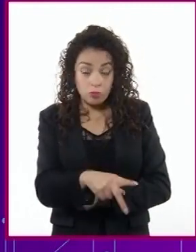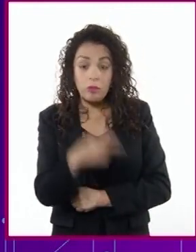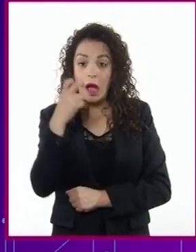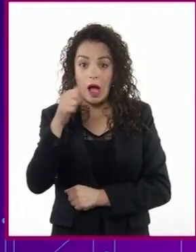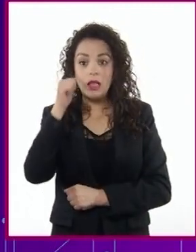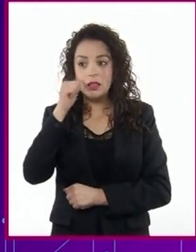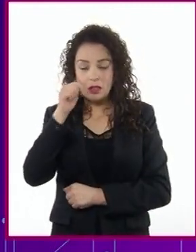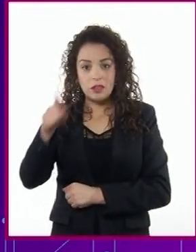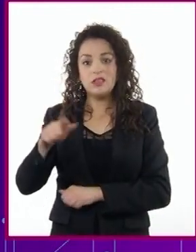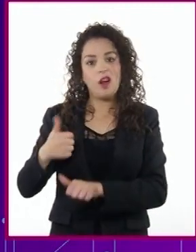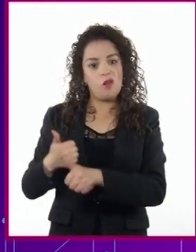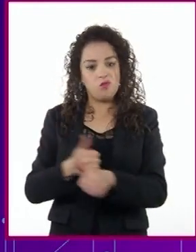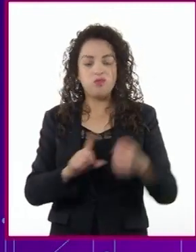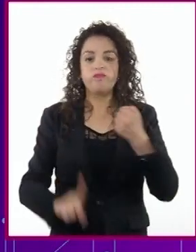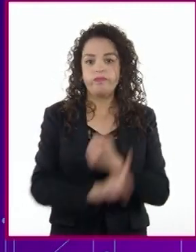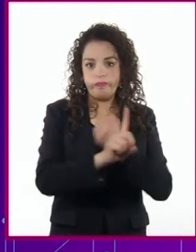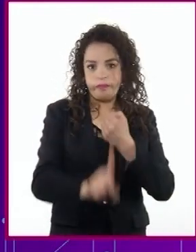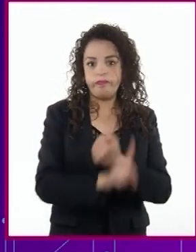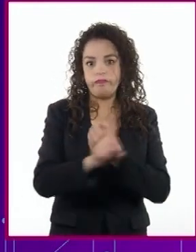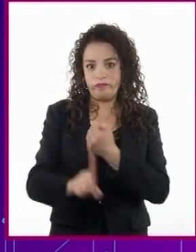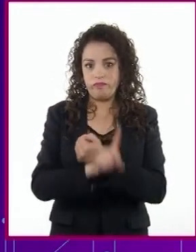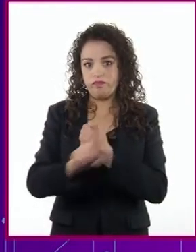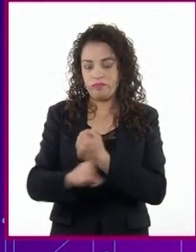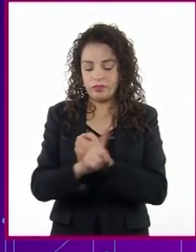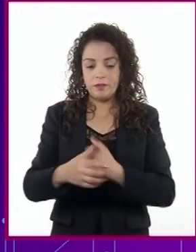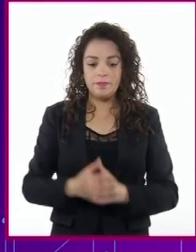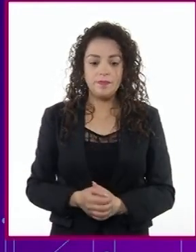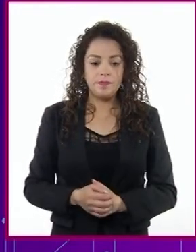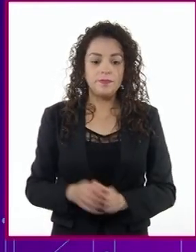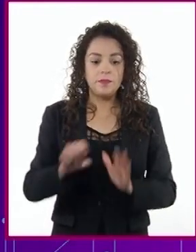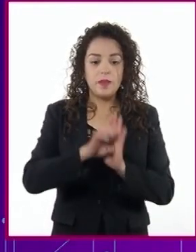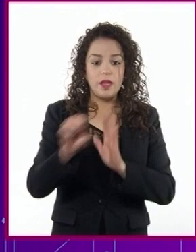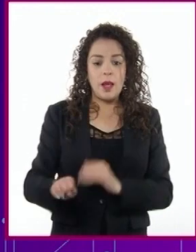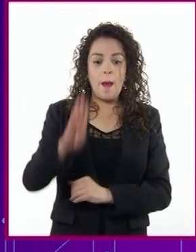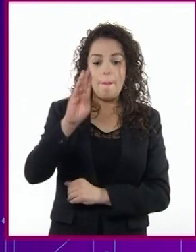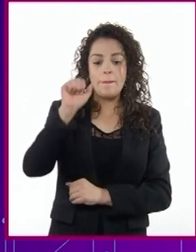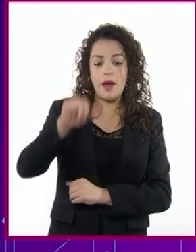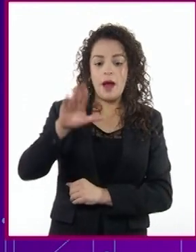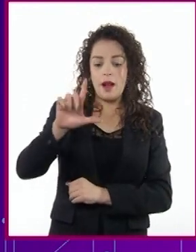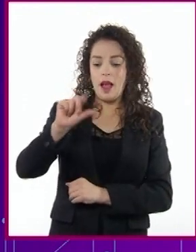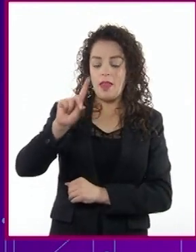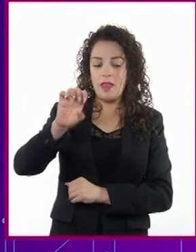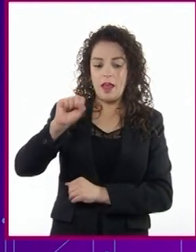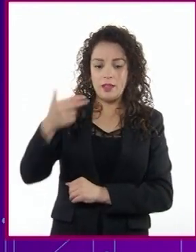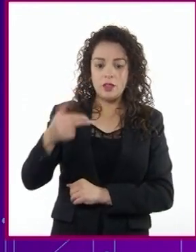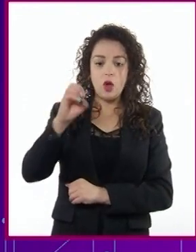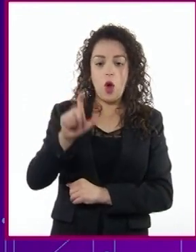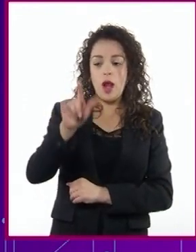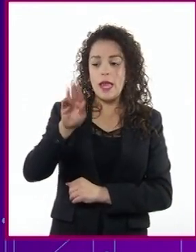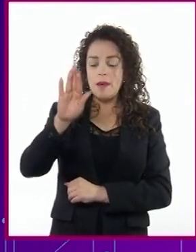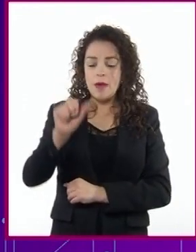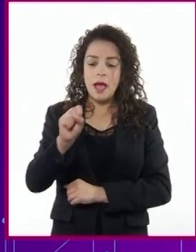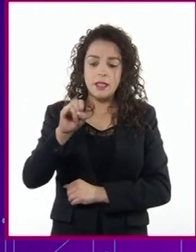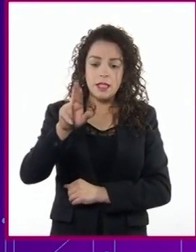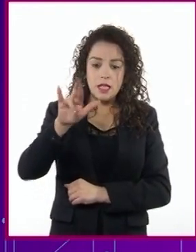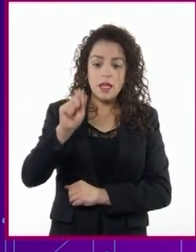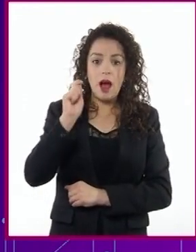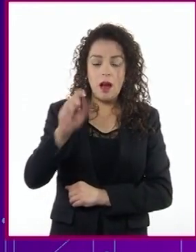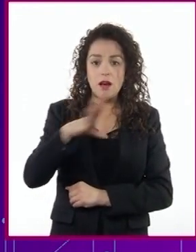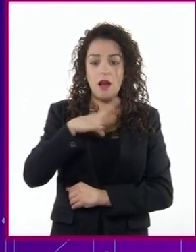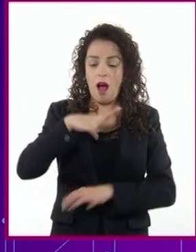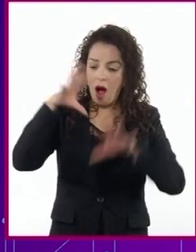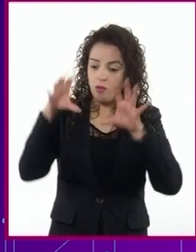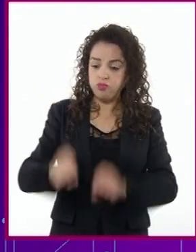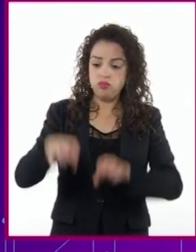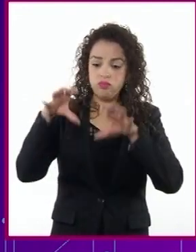Como en el caso de los niños Rohingya en Bangladesh o las familias de Libia y Siria, en los que se reportan casos de detenciones